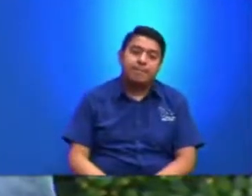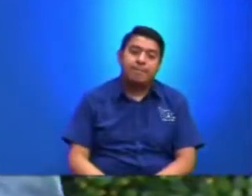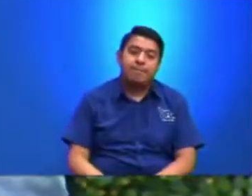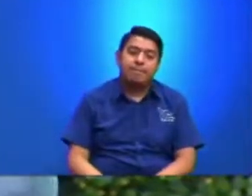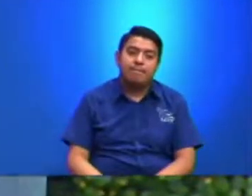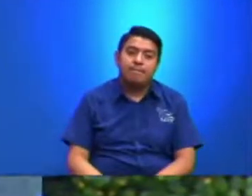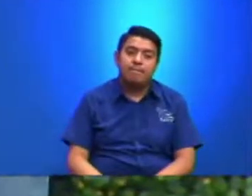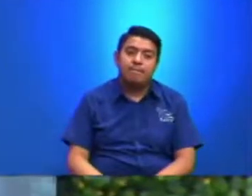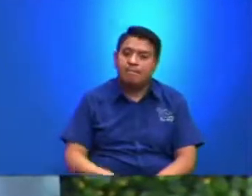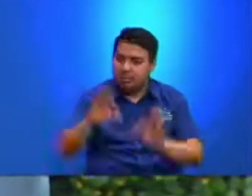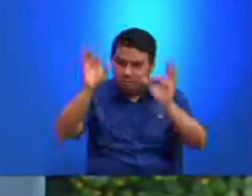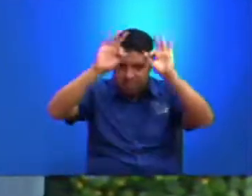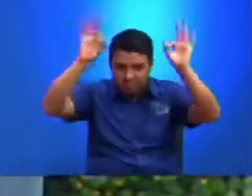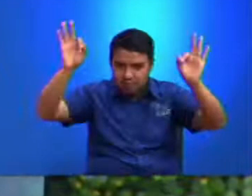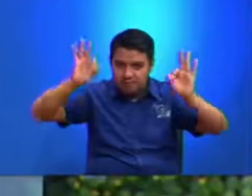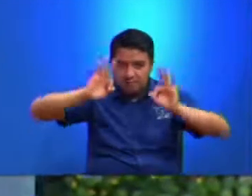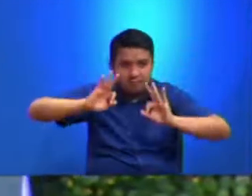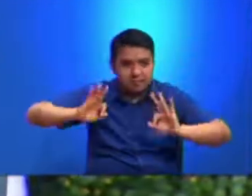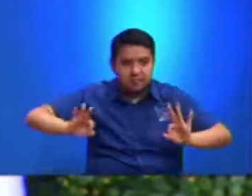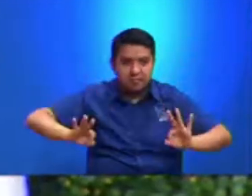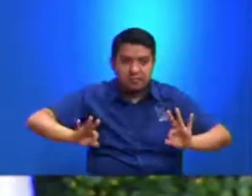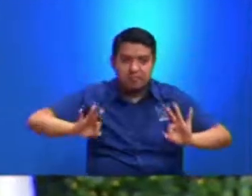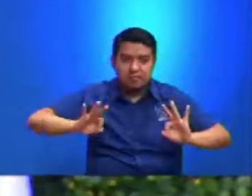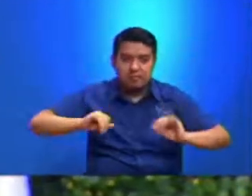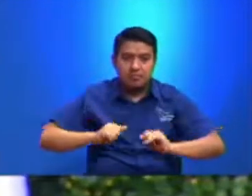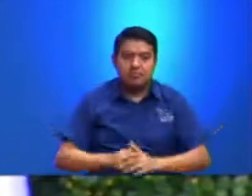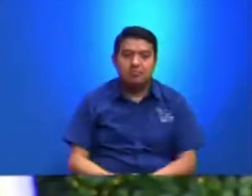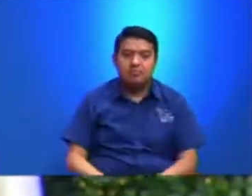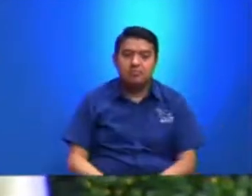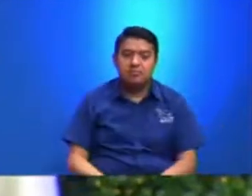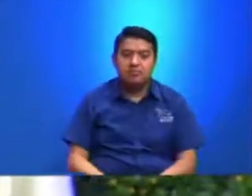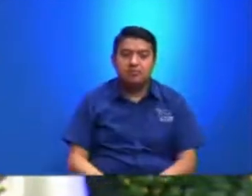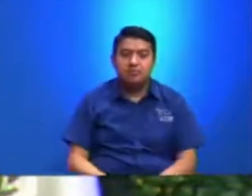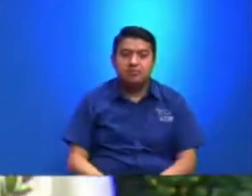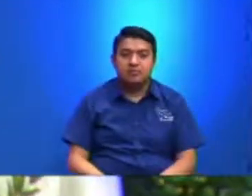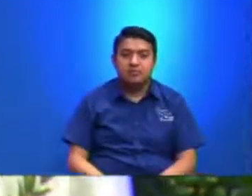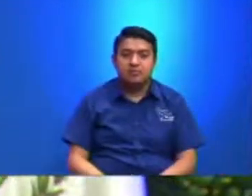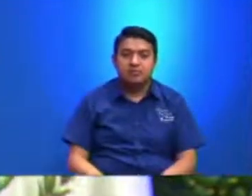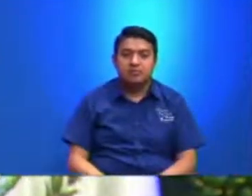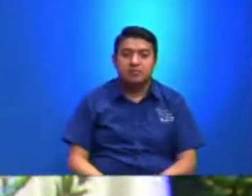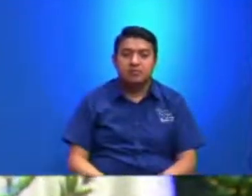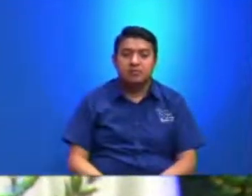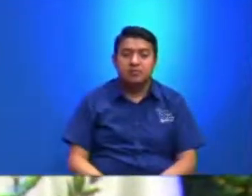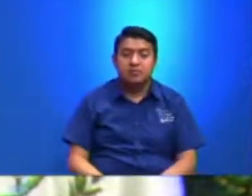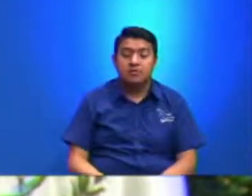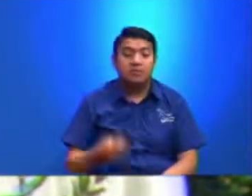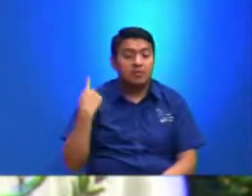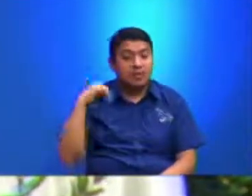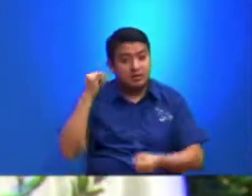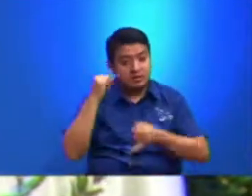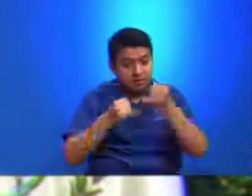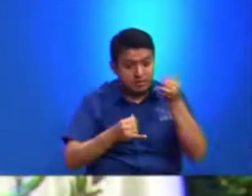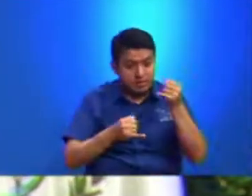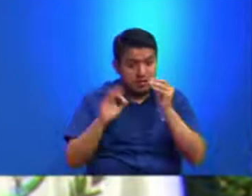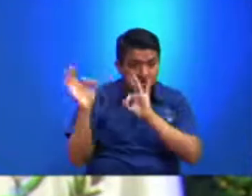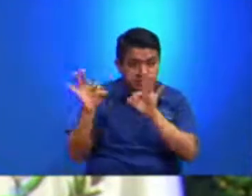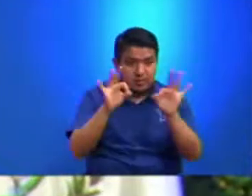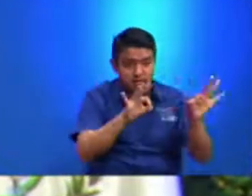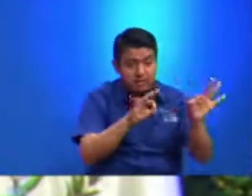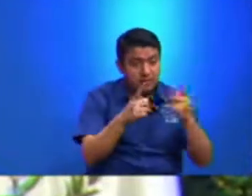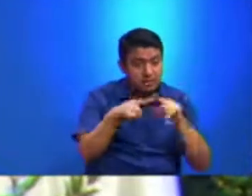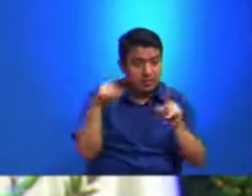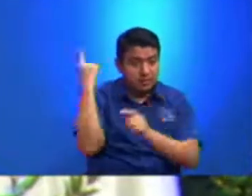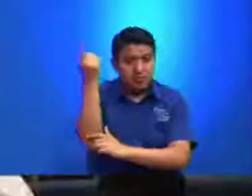una manera un poco sui generis para poder terminar el mensaje, ¿verdad? Pero